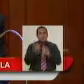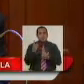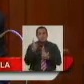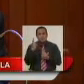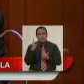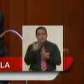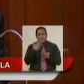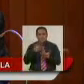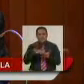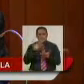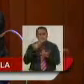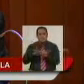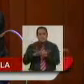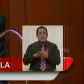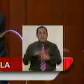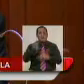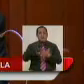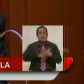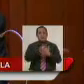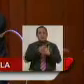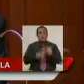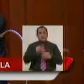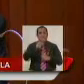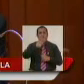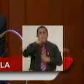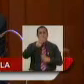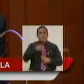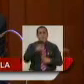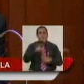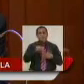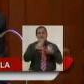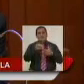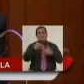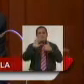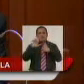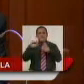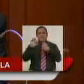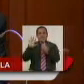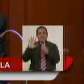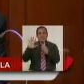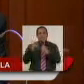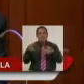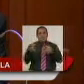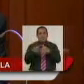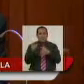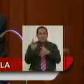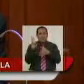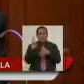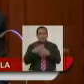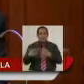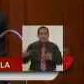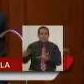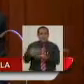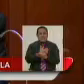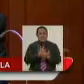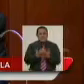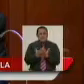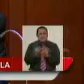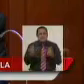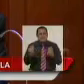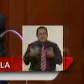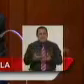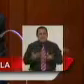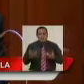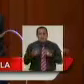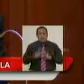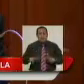diversos, desarticulado 4.767 bandas, incautado mercancías de contrabando y piratería por